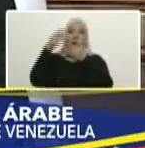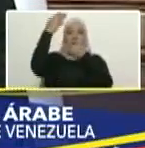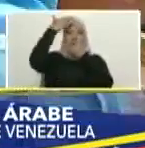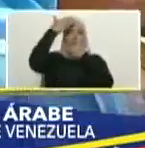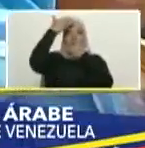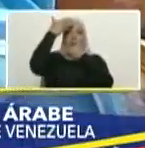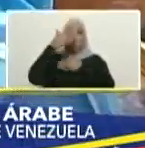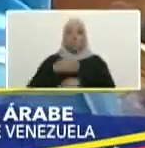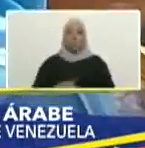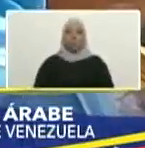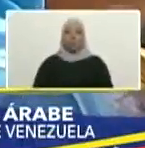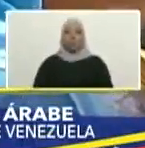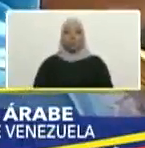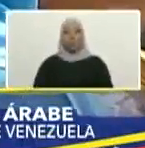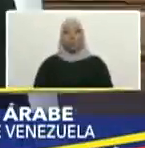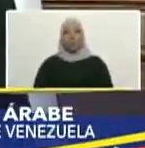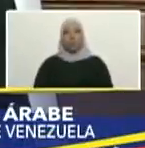Árabe Saharaui,